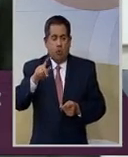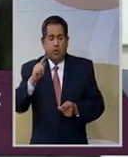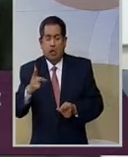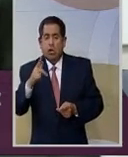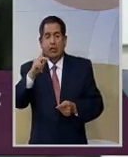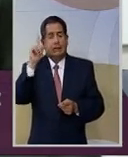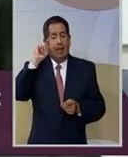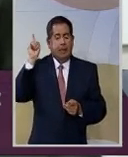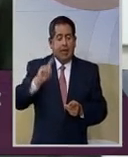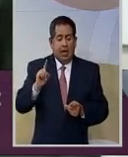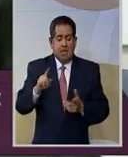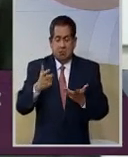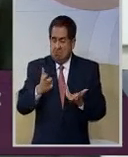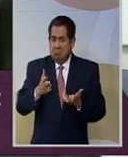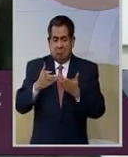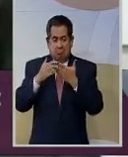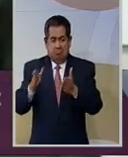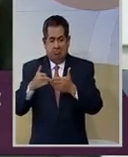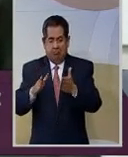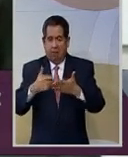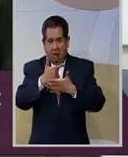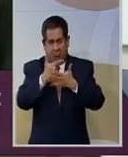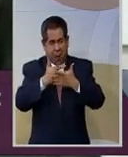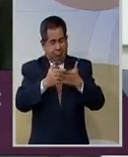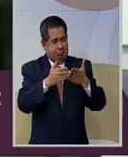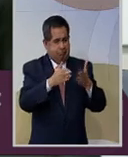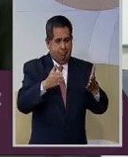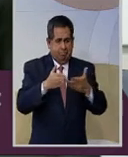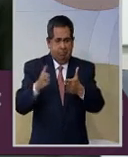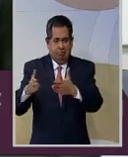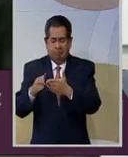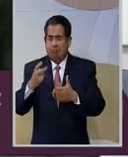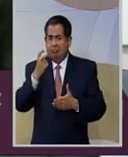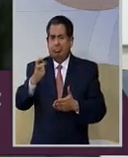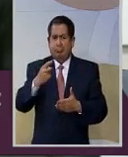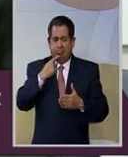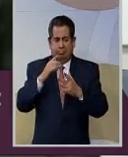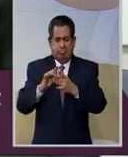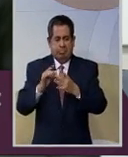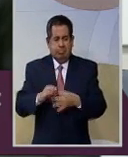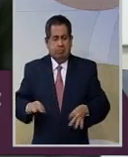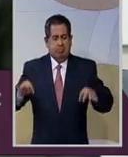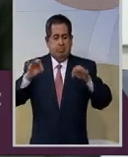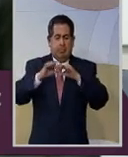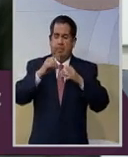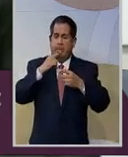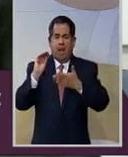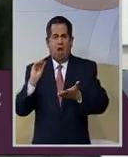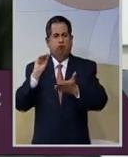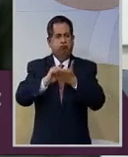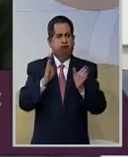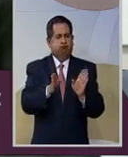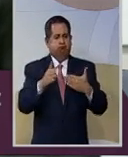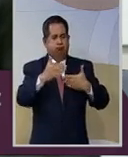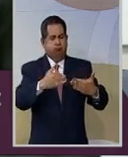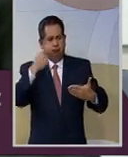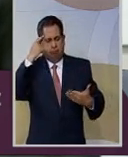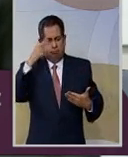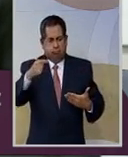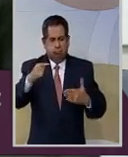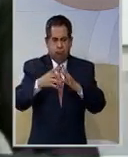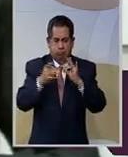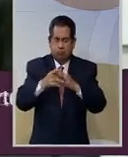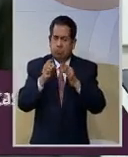en Zacatecas, es decir, las cifras nos demuestran que estamos teniendo la instalación de las casillas prácticamente en los